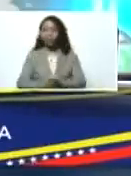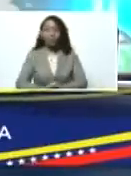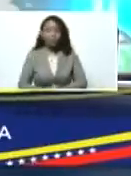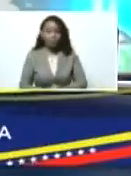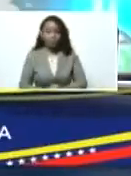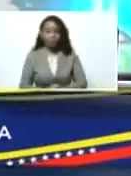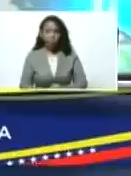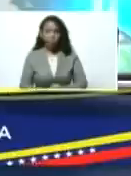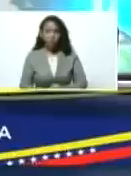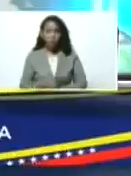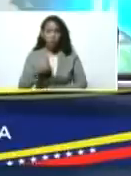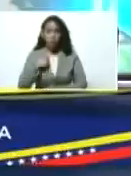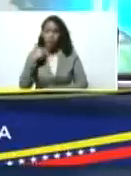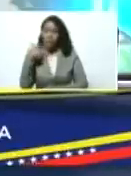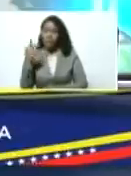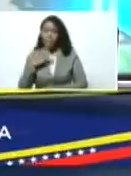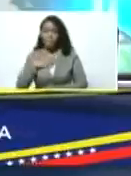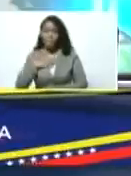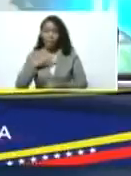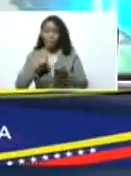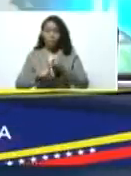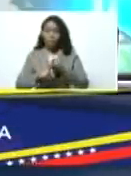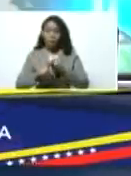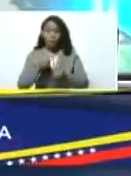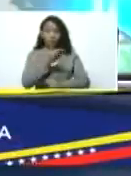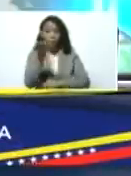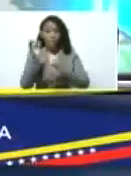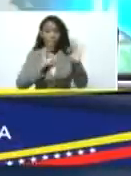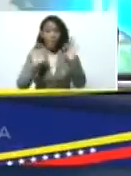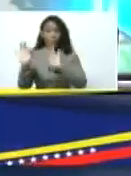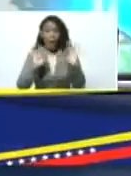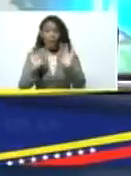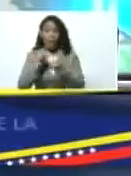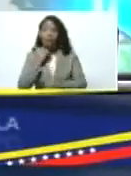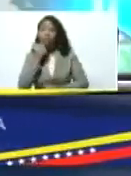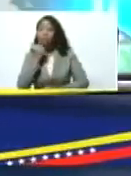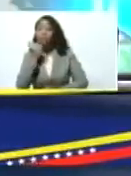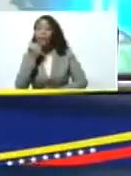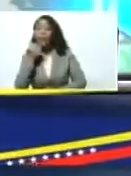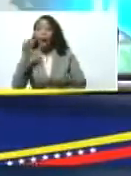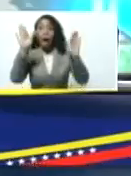Le decía Silita, bueno, prepárense que ya viene la Navidad.